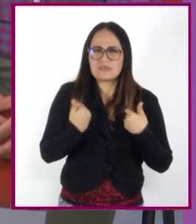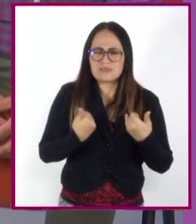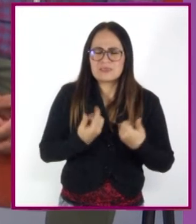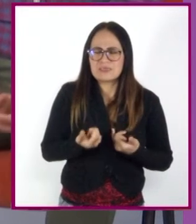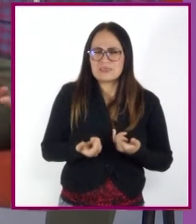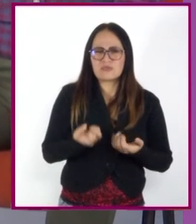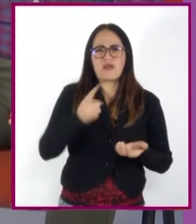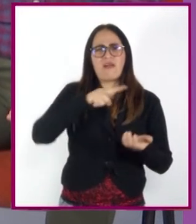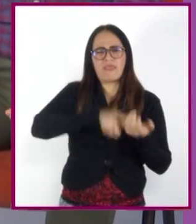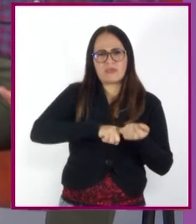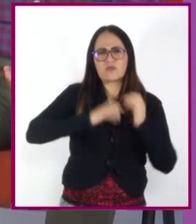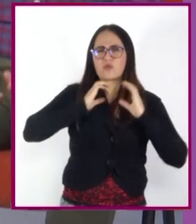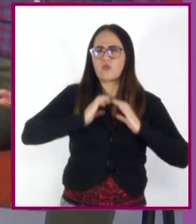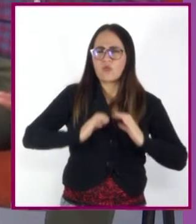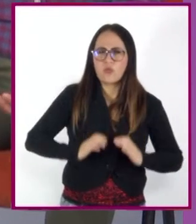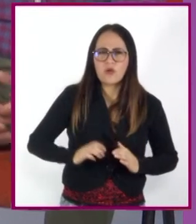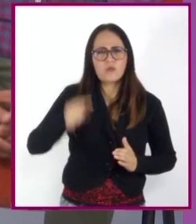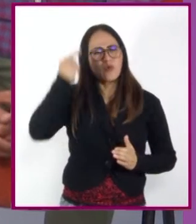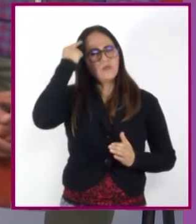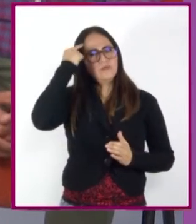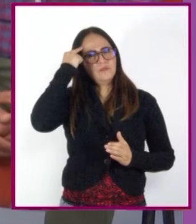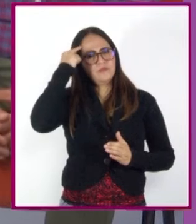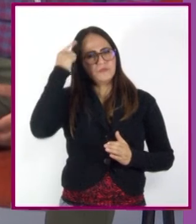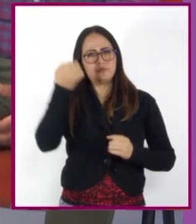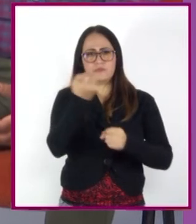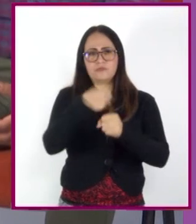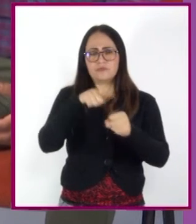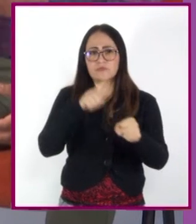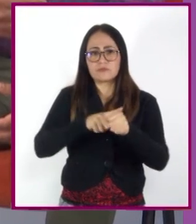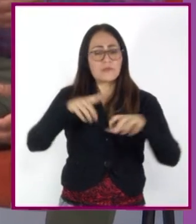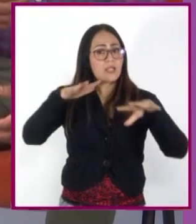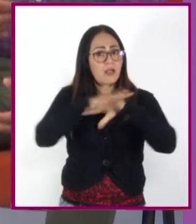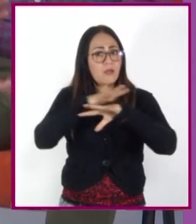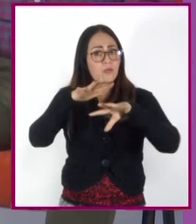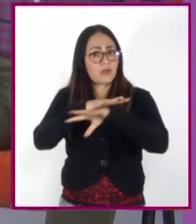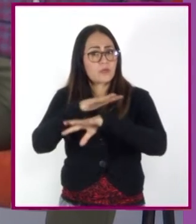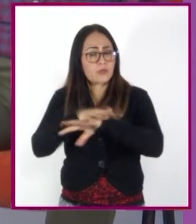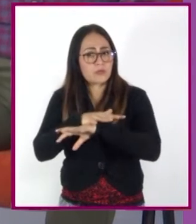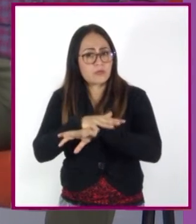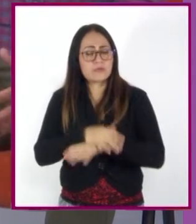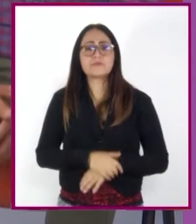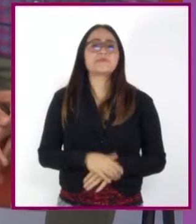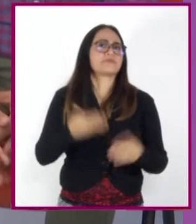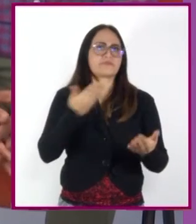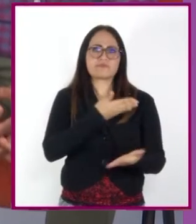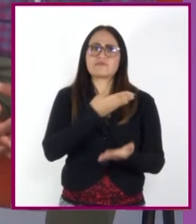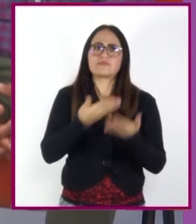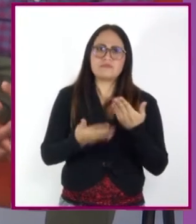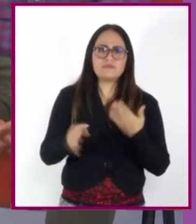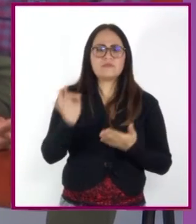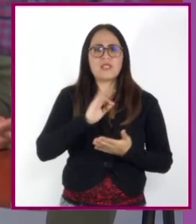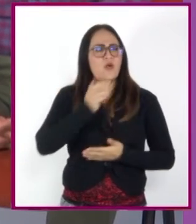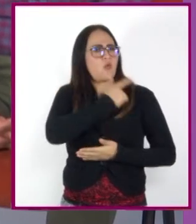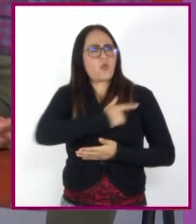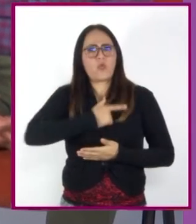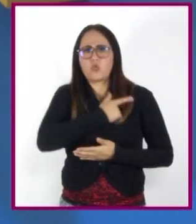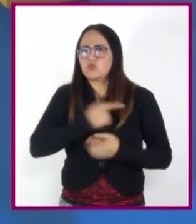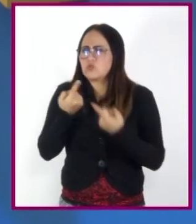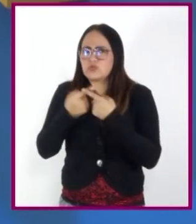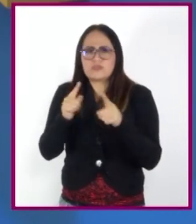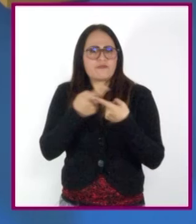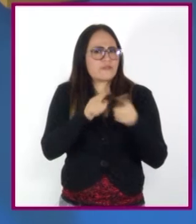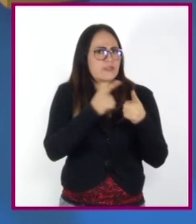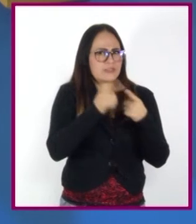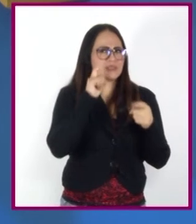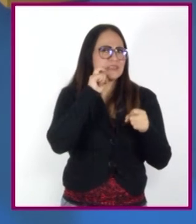grandes cambios a nivel físico, psicológico y social. Y ahora agreguemos las orientaciones sexuales diversas.